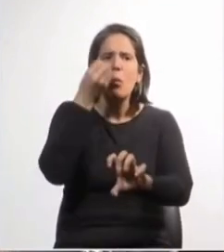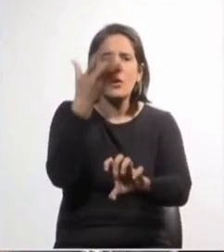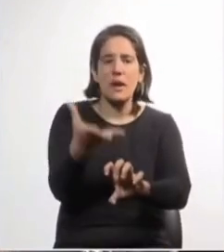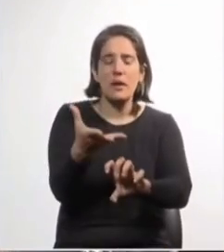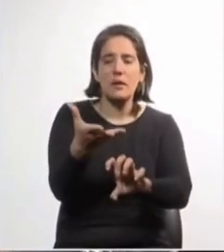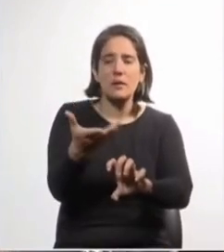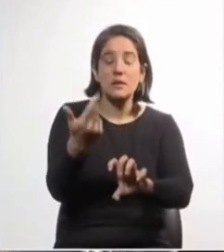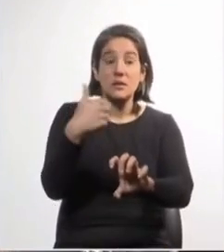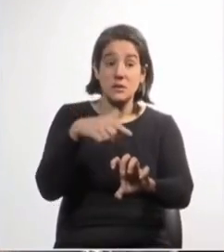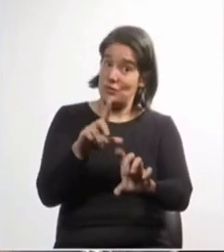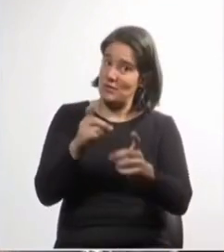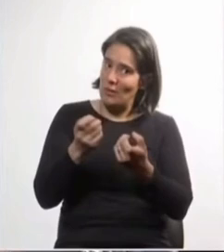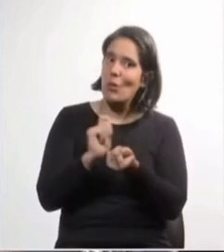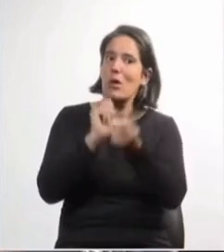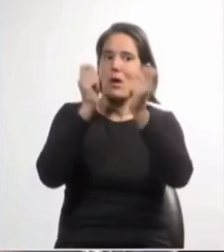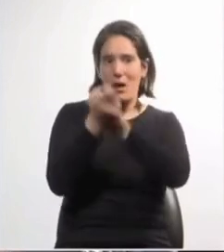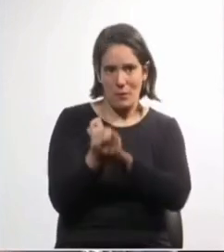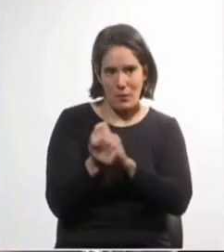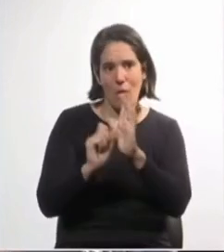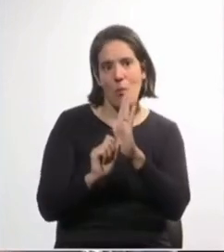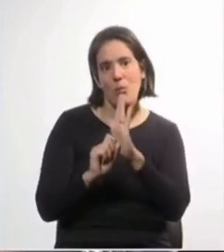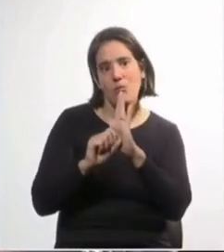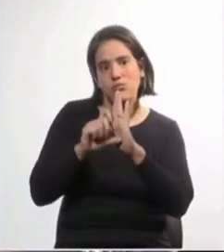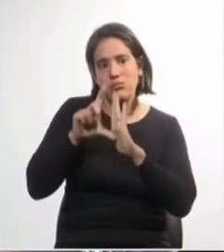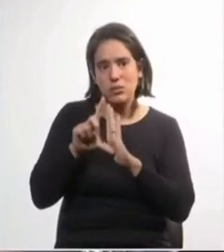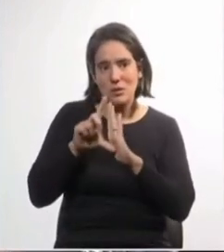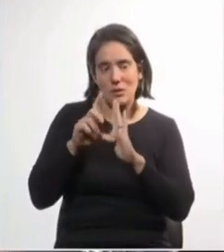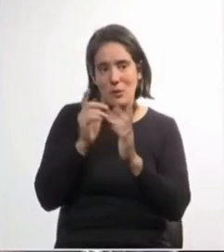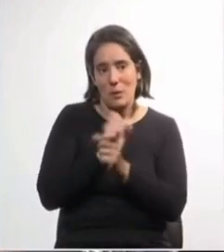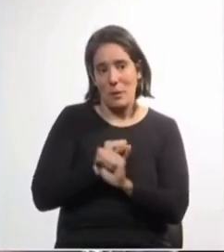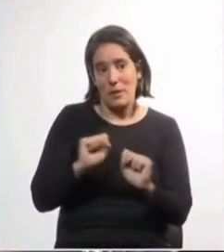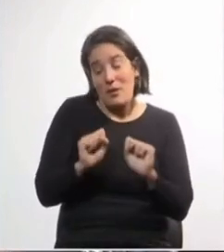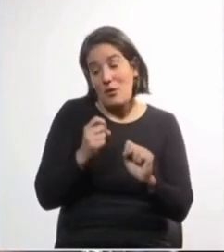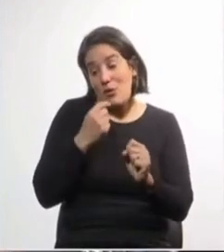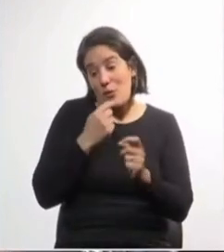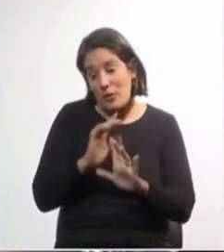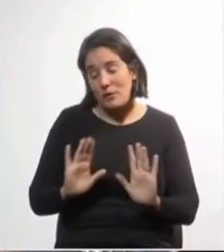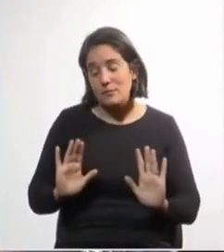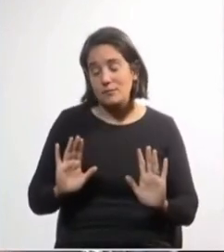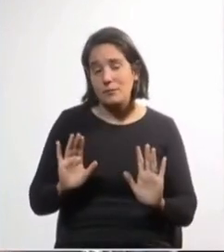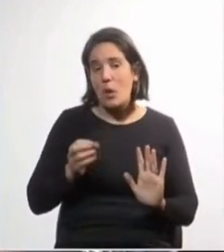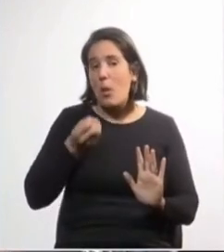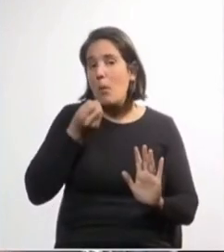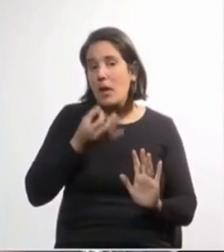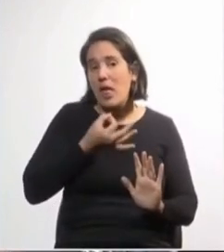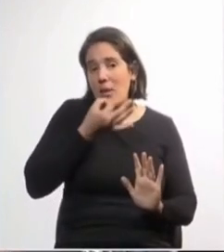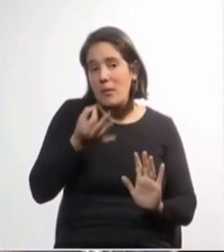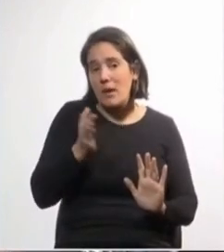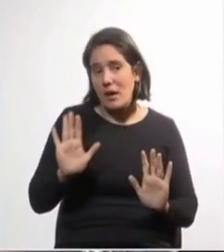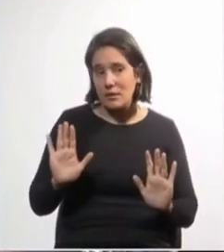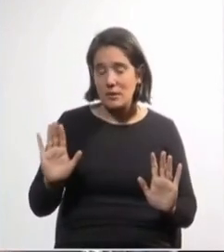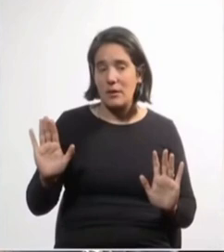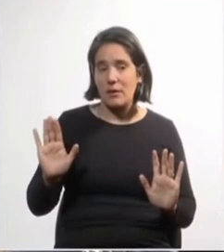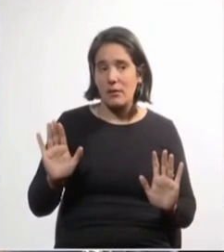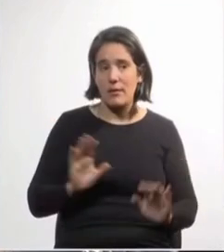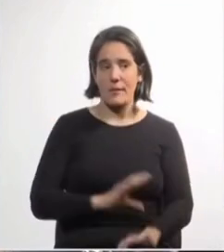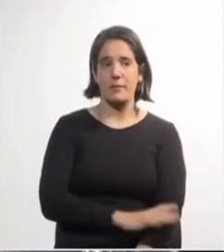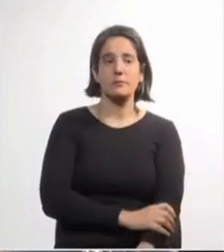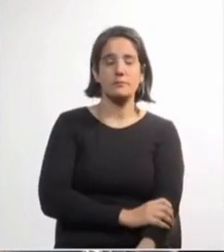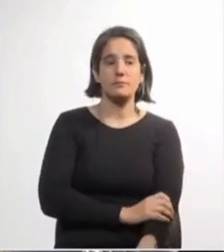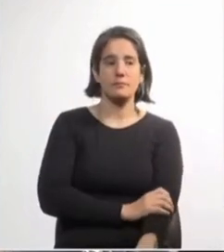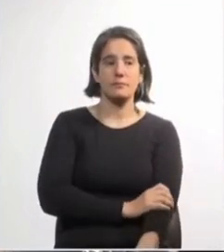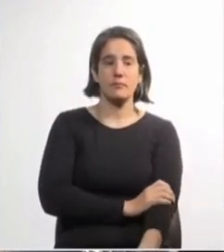un aumento en el tipo de cambio tampoco podría ser un argumento que explique un aumento significativo de la